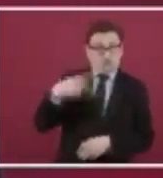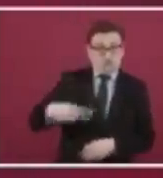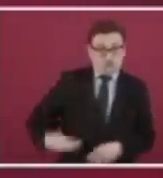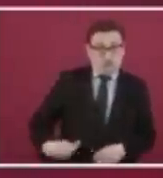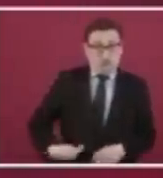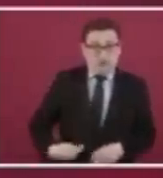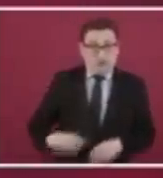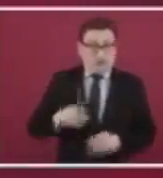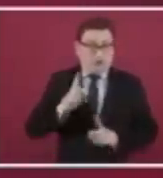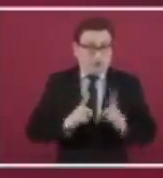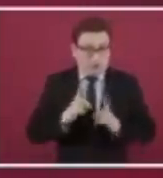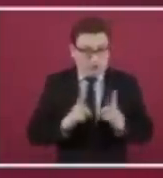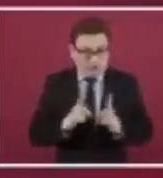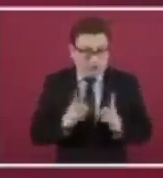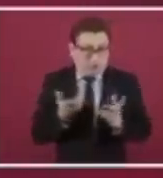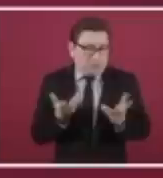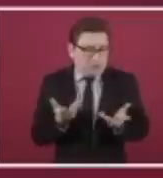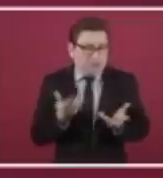con la duda